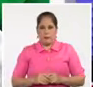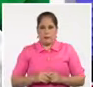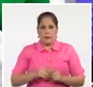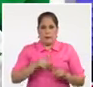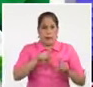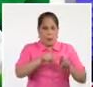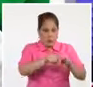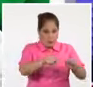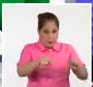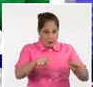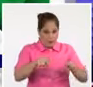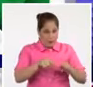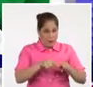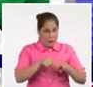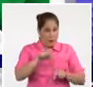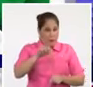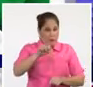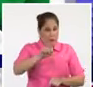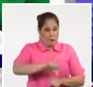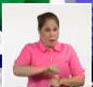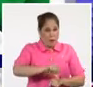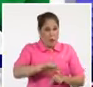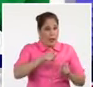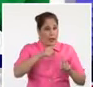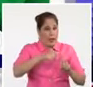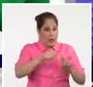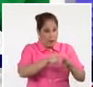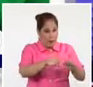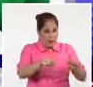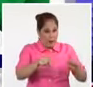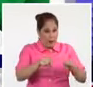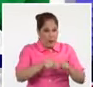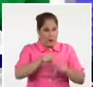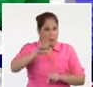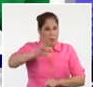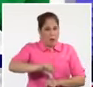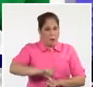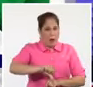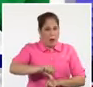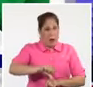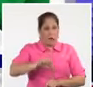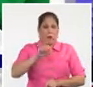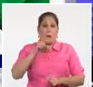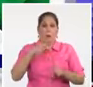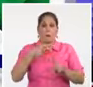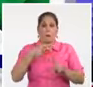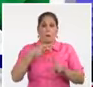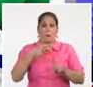intensiva, un número elevado de pacientes COVID-19 positivos,